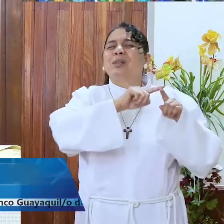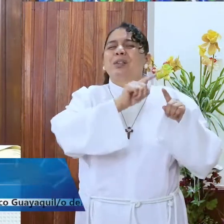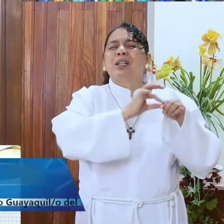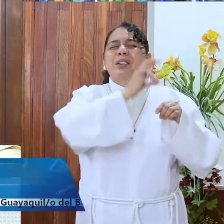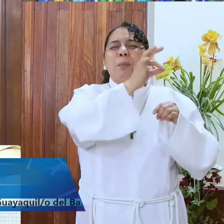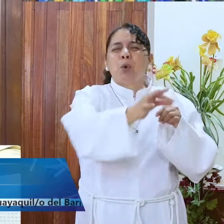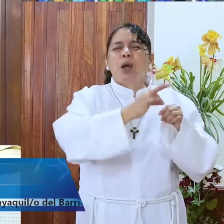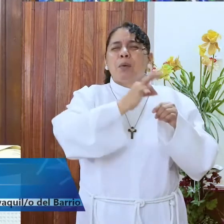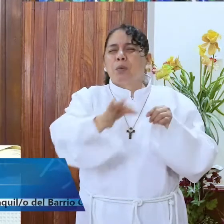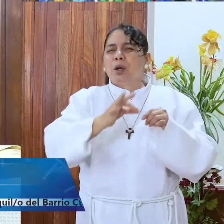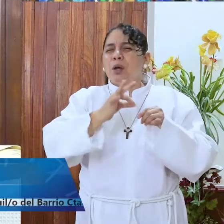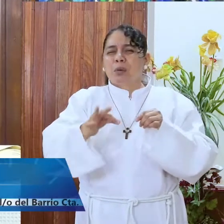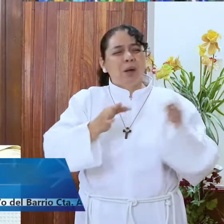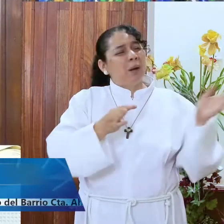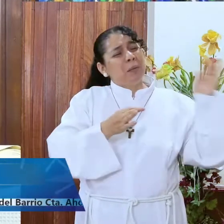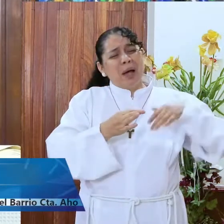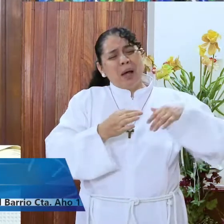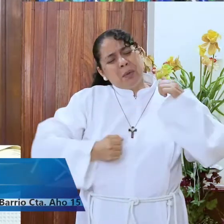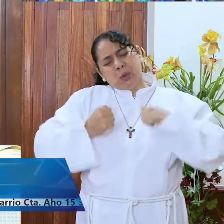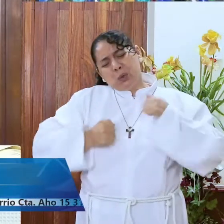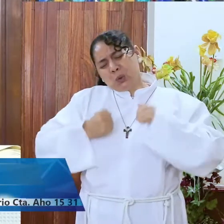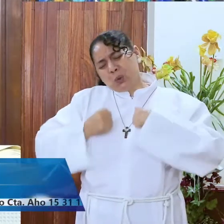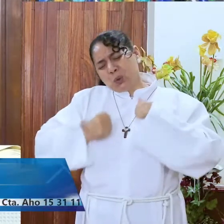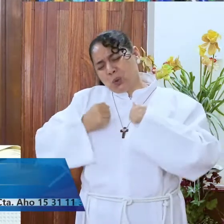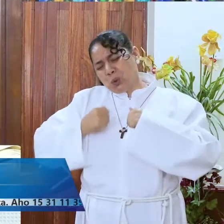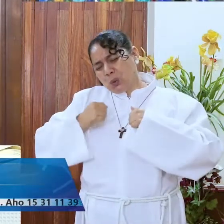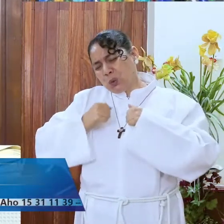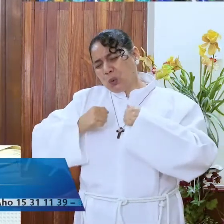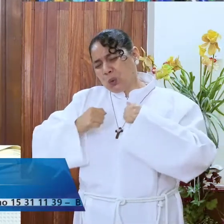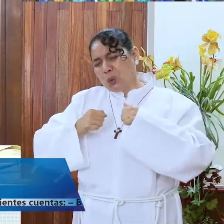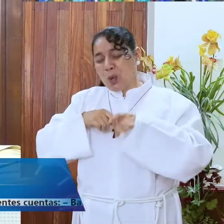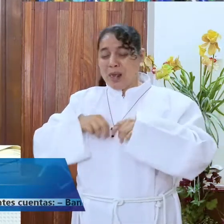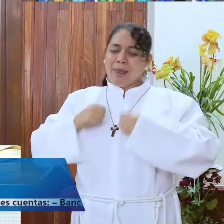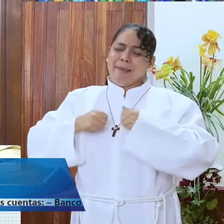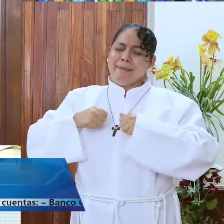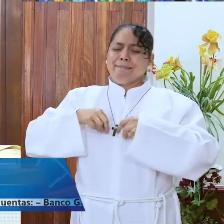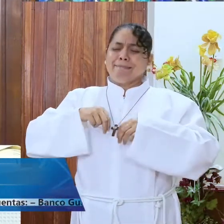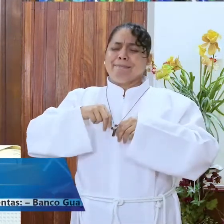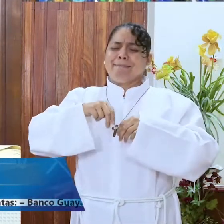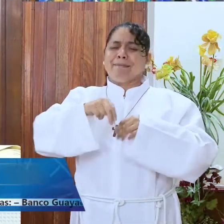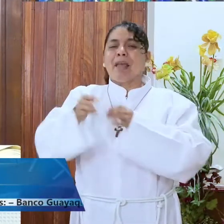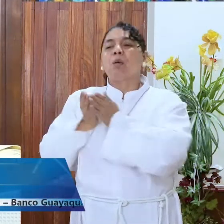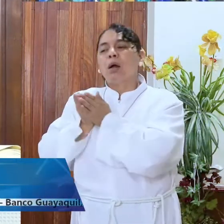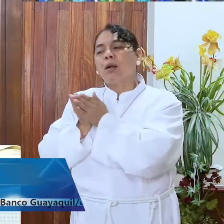corriendo por tierra aquel sitio y se les adelantaron